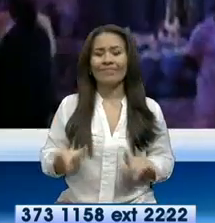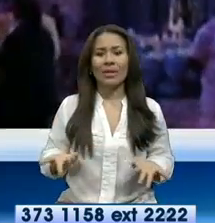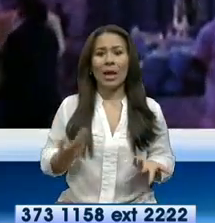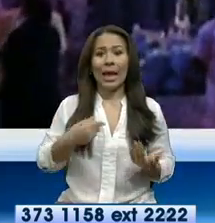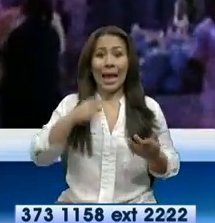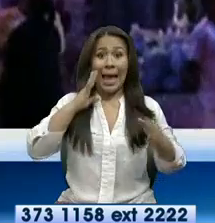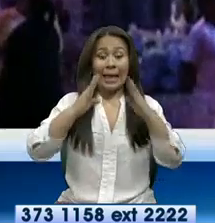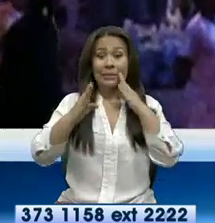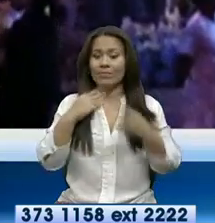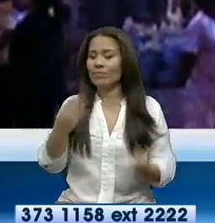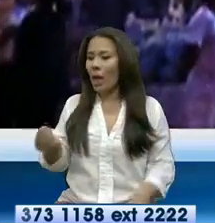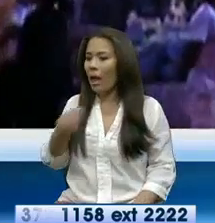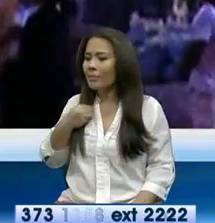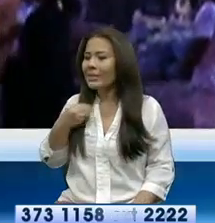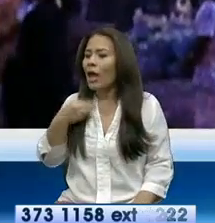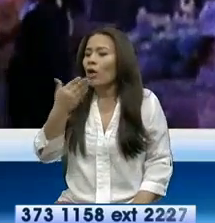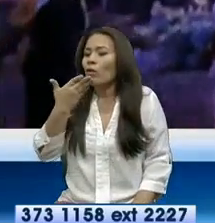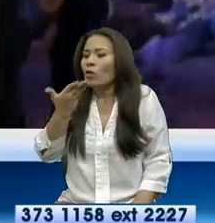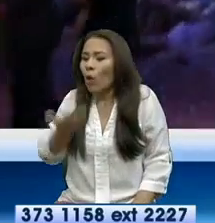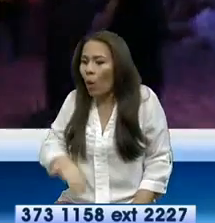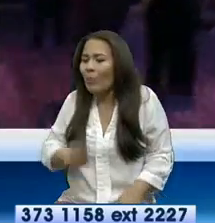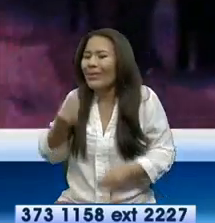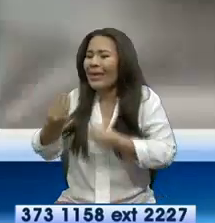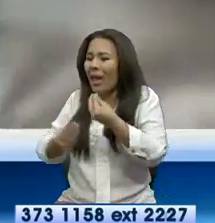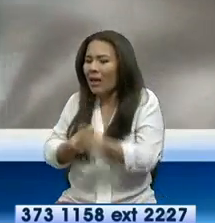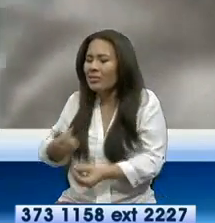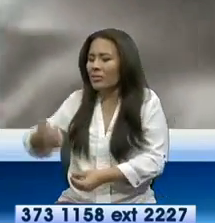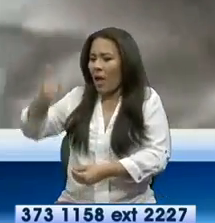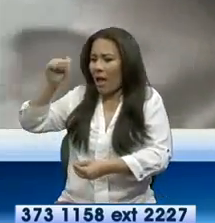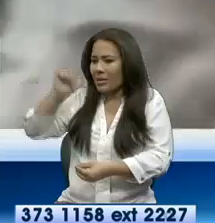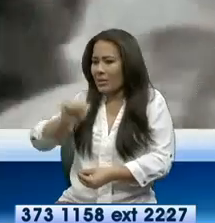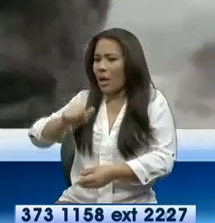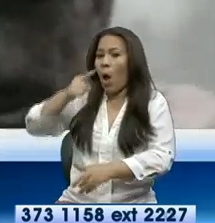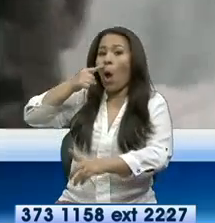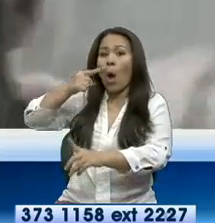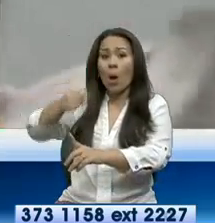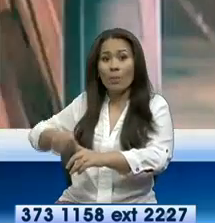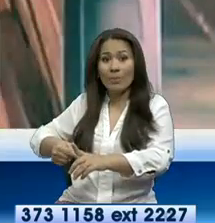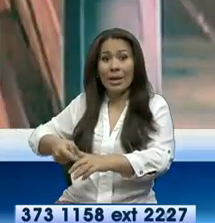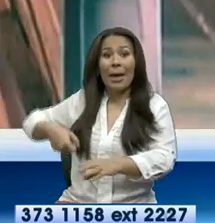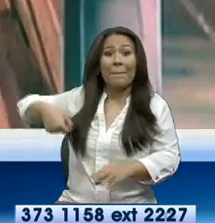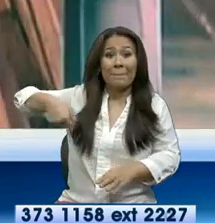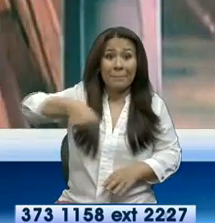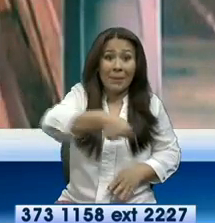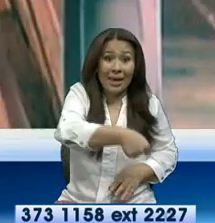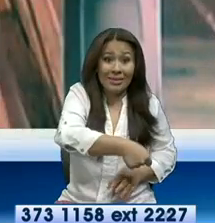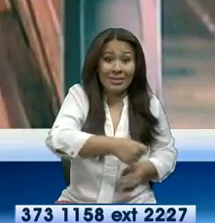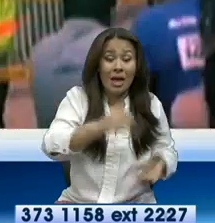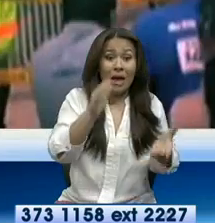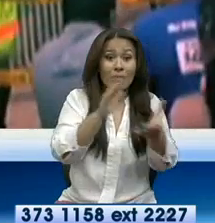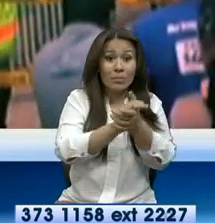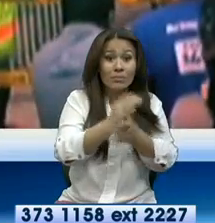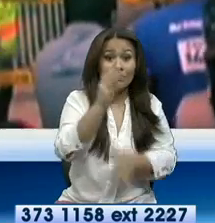la reconstrucción de los hechos en torno al caso del hombre que supuestamente habría acabado con la vida de sus 4 hijos y su